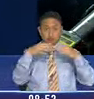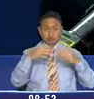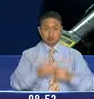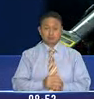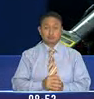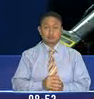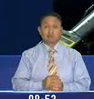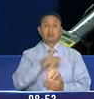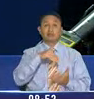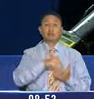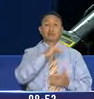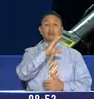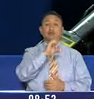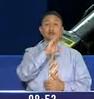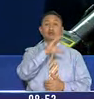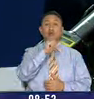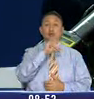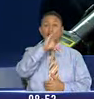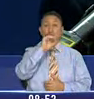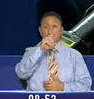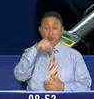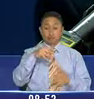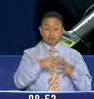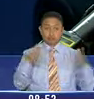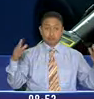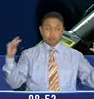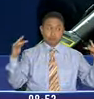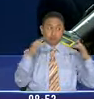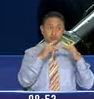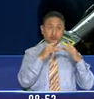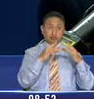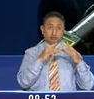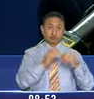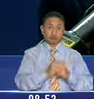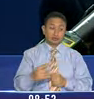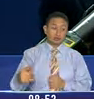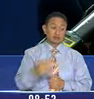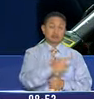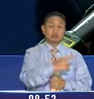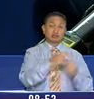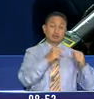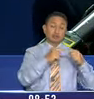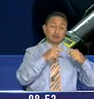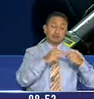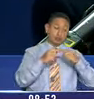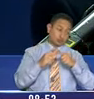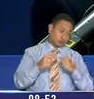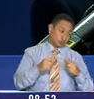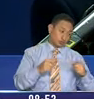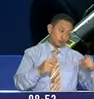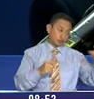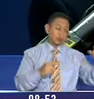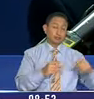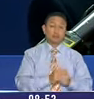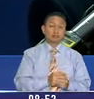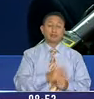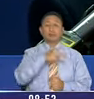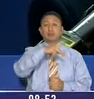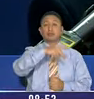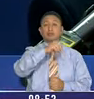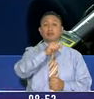nuestra central Coca-Cola Sinclair, la más grande del país, a través de la subestación San Rafael, y conectará pues con la subestación